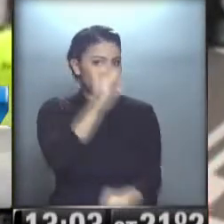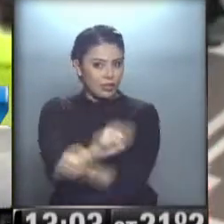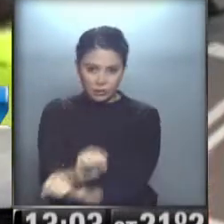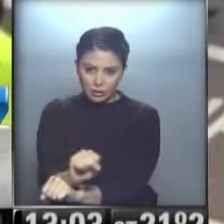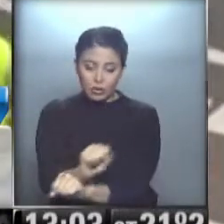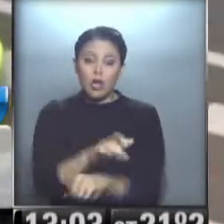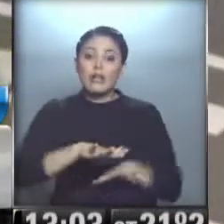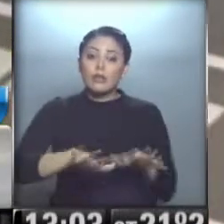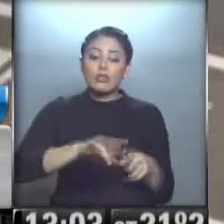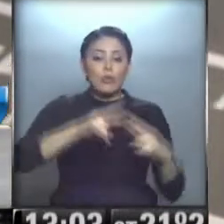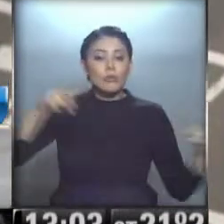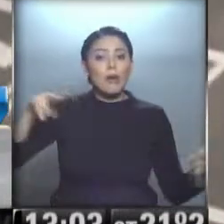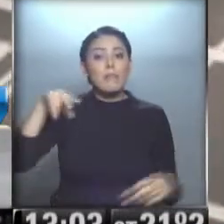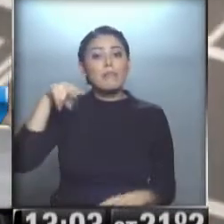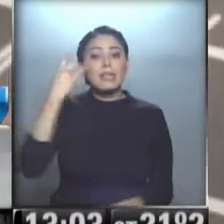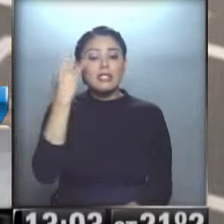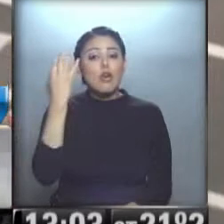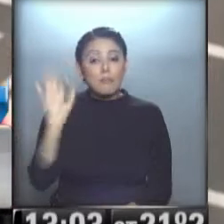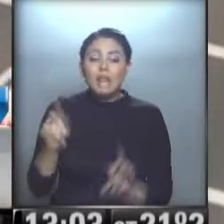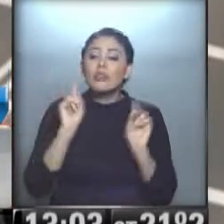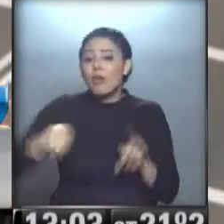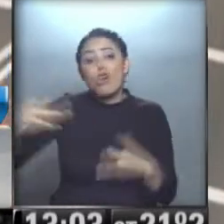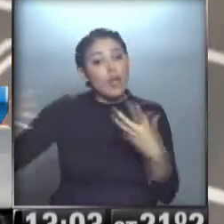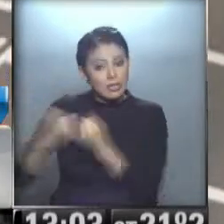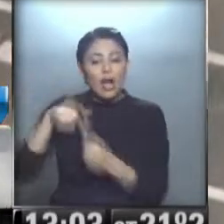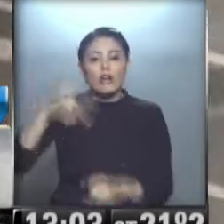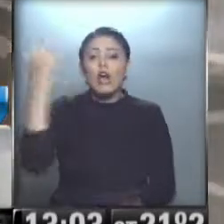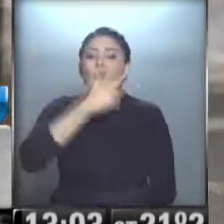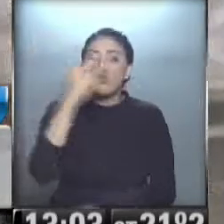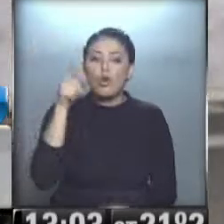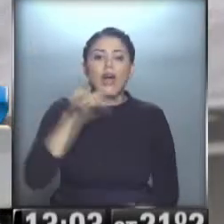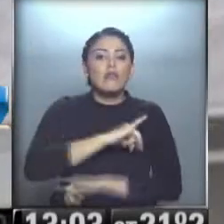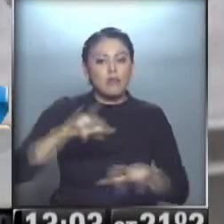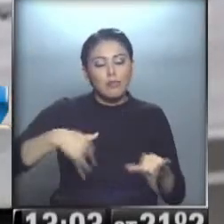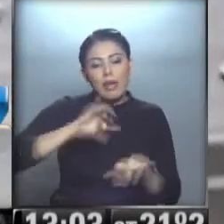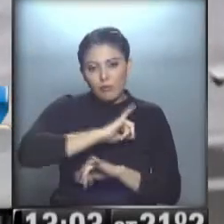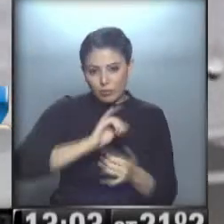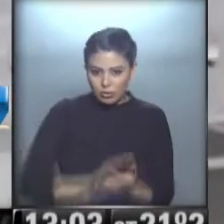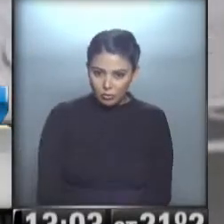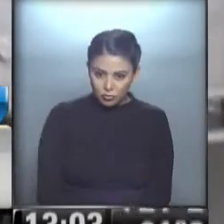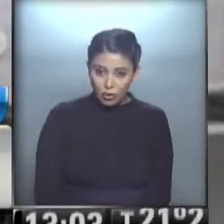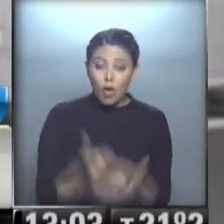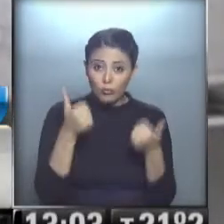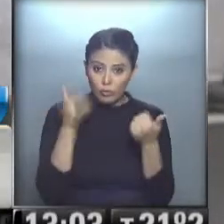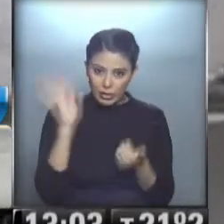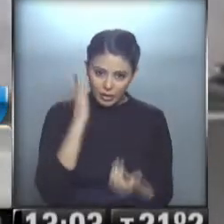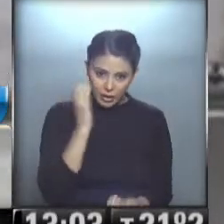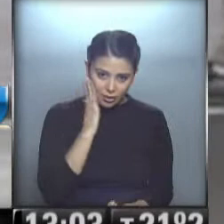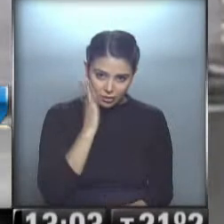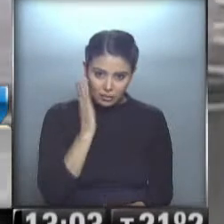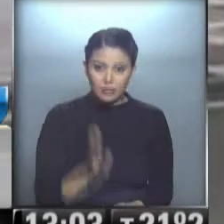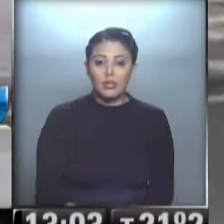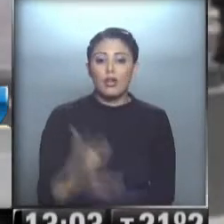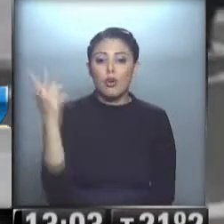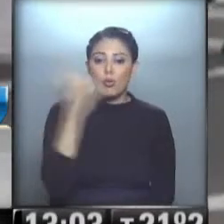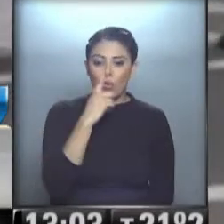de la situación en la autopista 25 de Mayo, donde también hubo otro accidente, está Hugo Palamara para brindarnos más detalles. Hugo, buenas tardes.